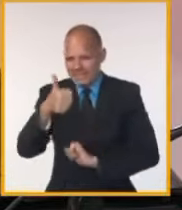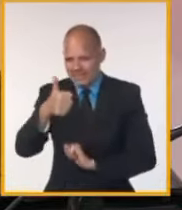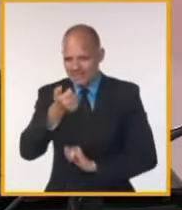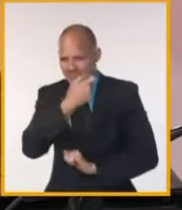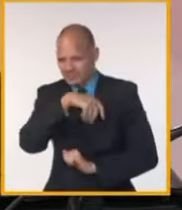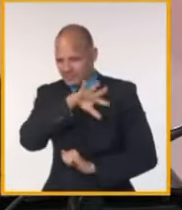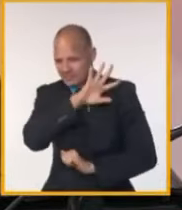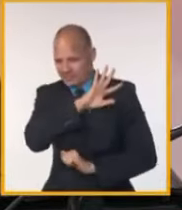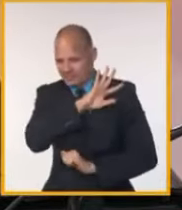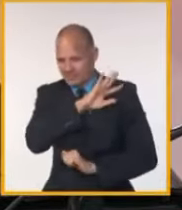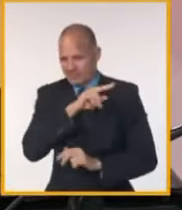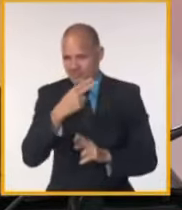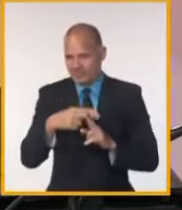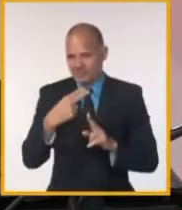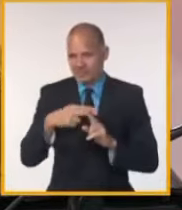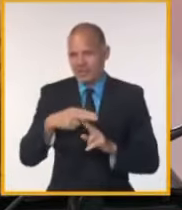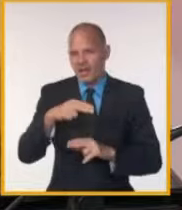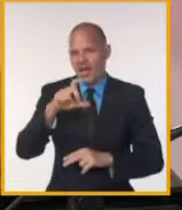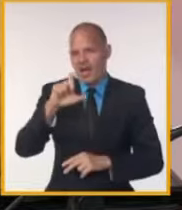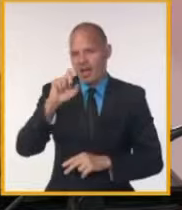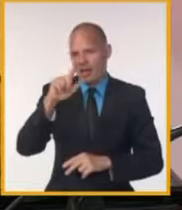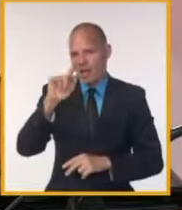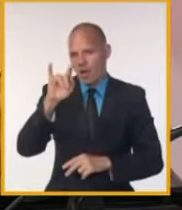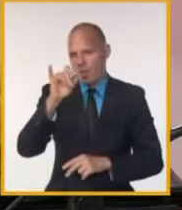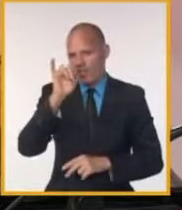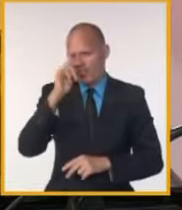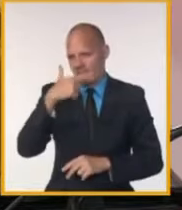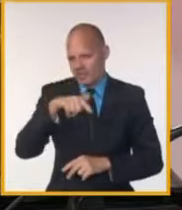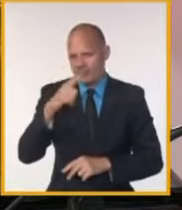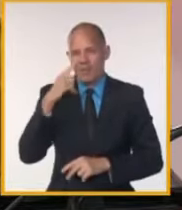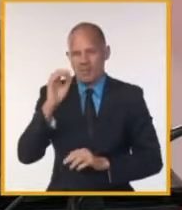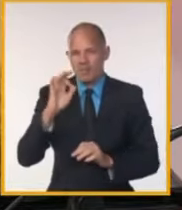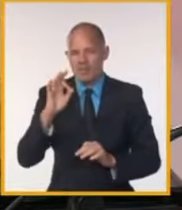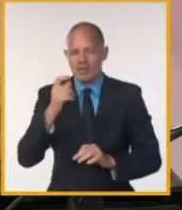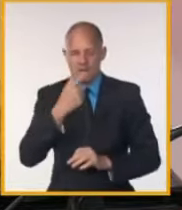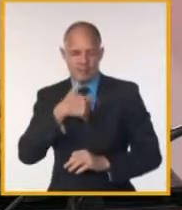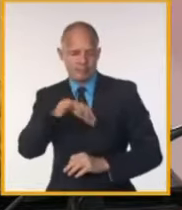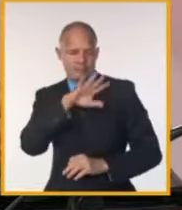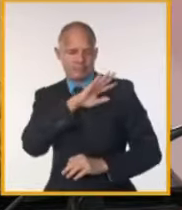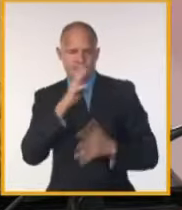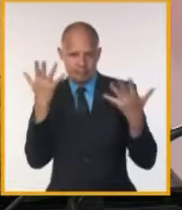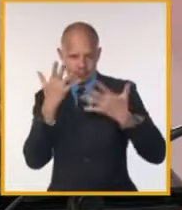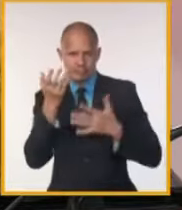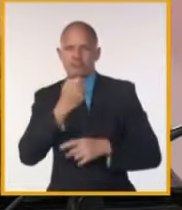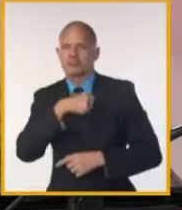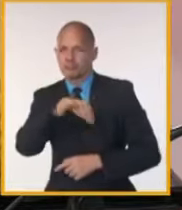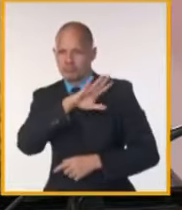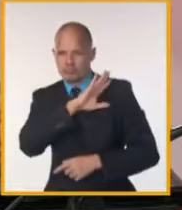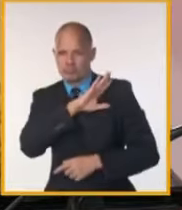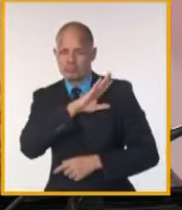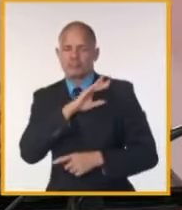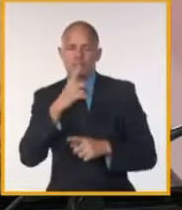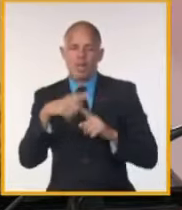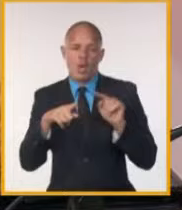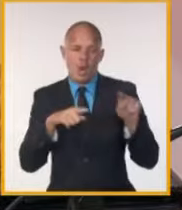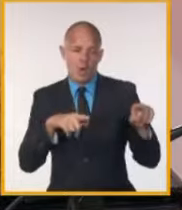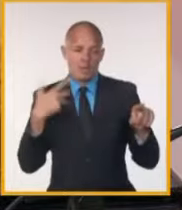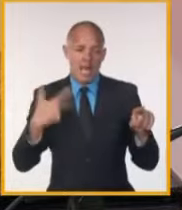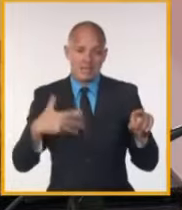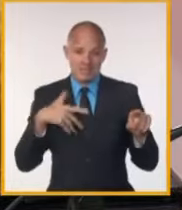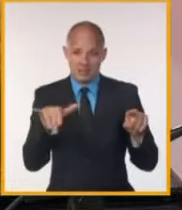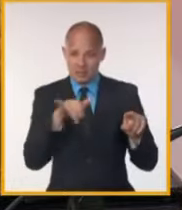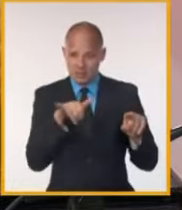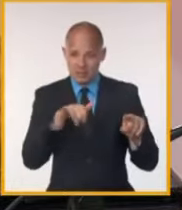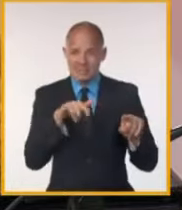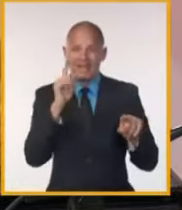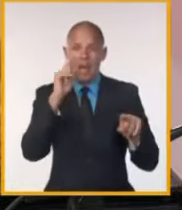shen la primera mujer mujer presidenta de ese país y por el otro lado el gobierno neoliberal de Javier Miley enfrentando la resistencia popular